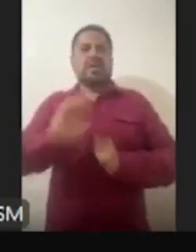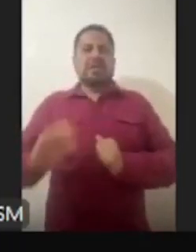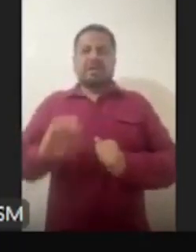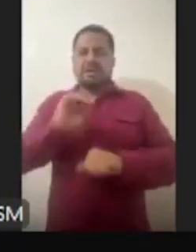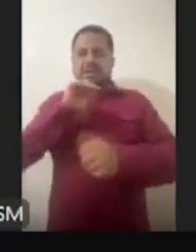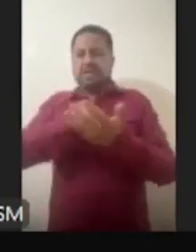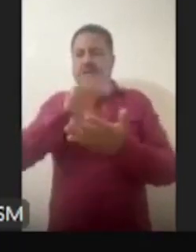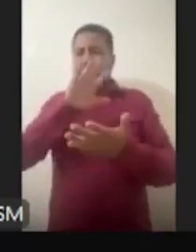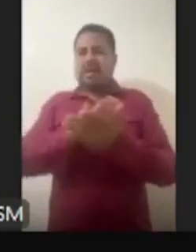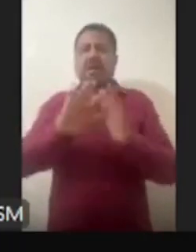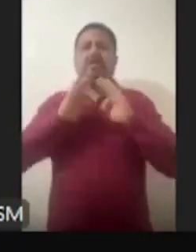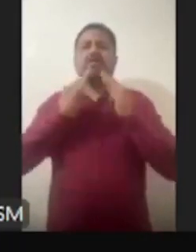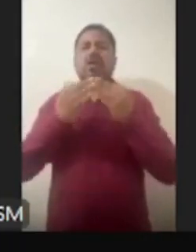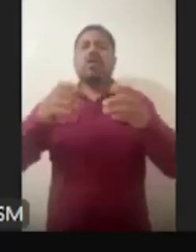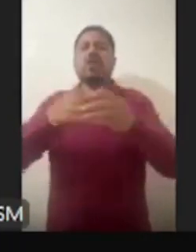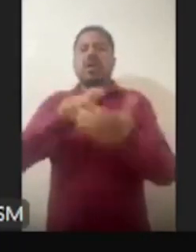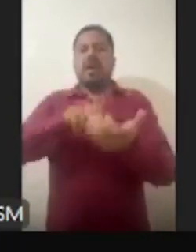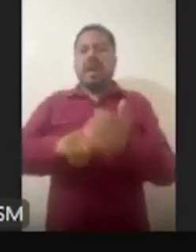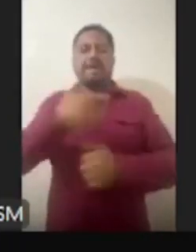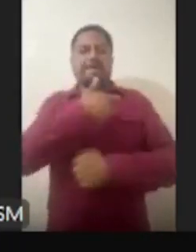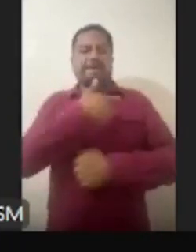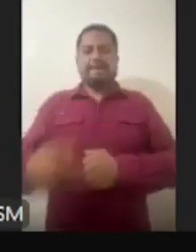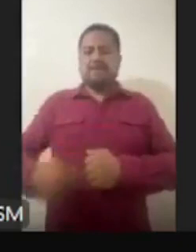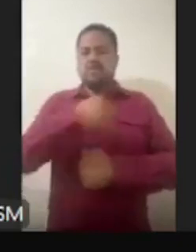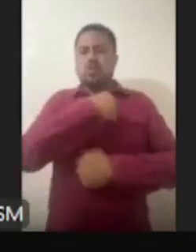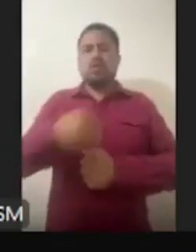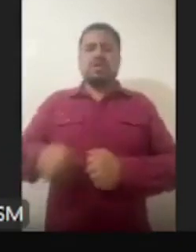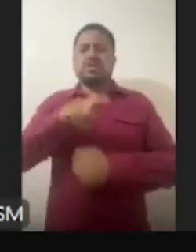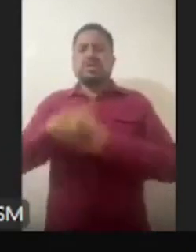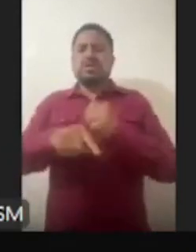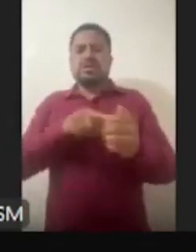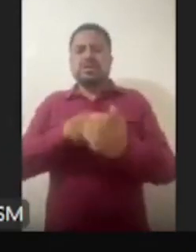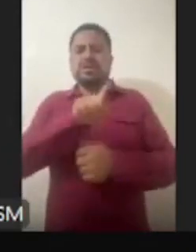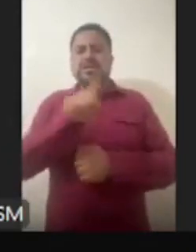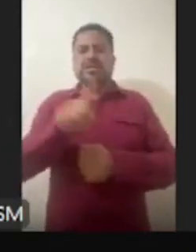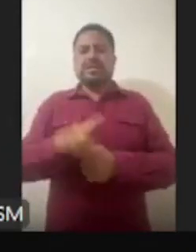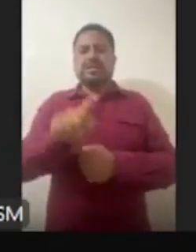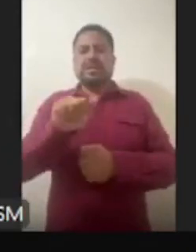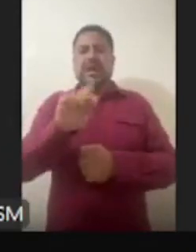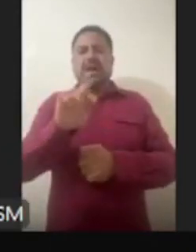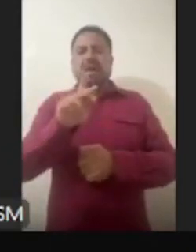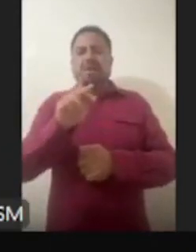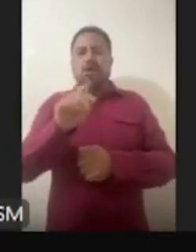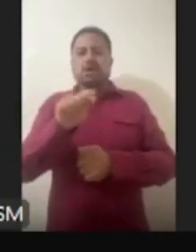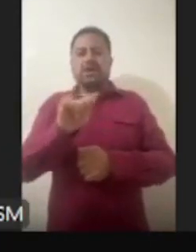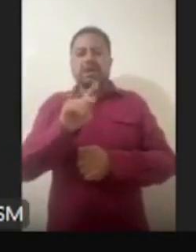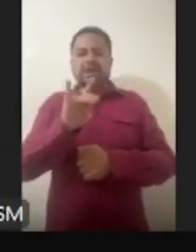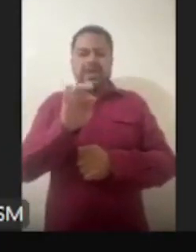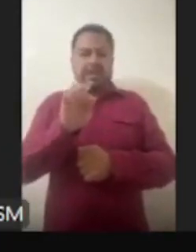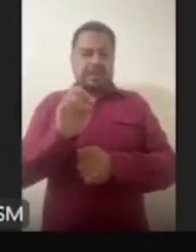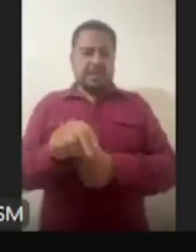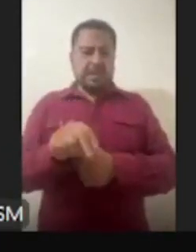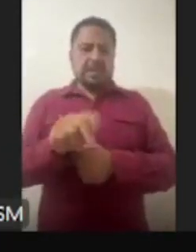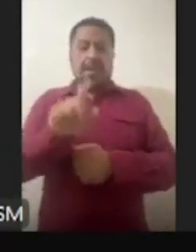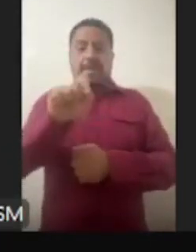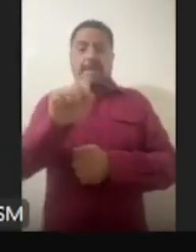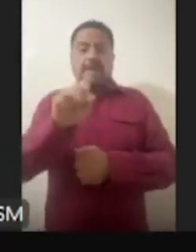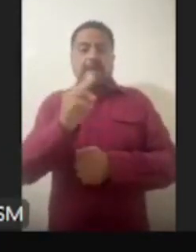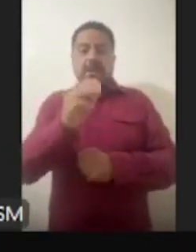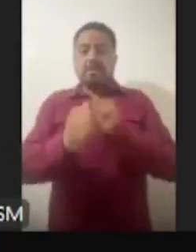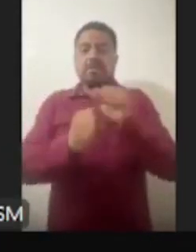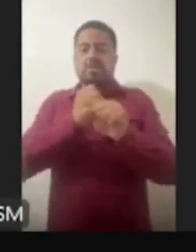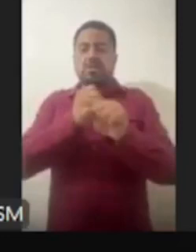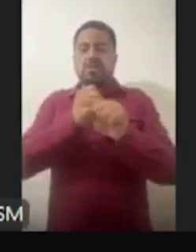presidente propietario por el municipio de Zapotitlán Tablas Guerrero por el partido en cita. El 20 de mayo del 2024, el Pleno del